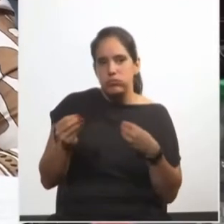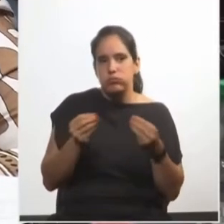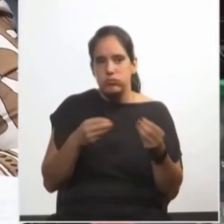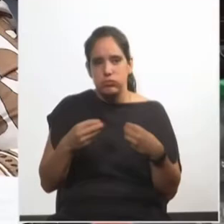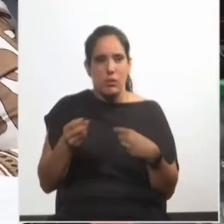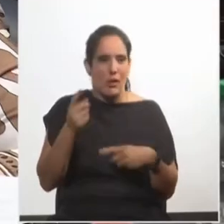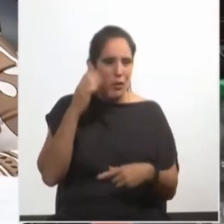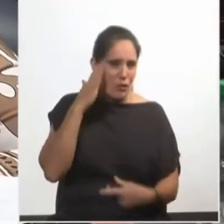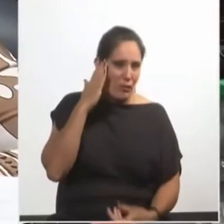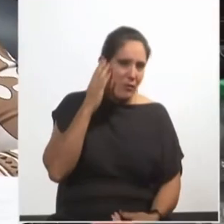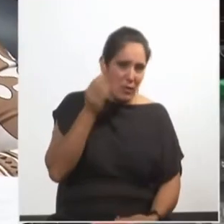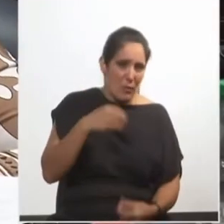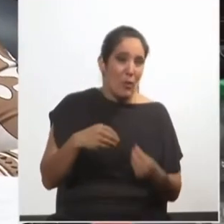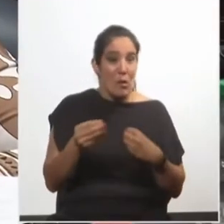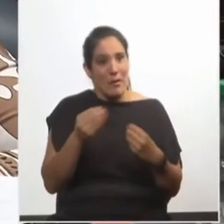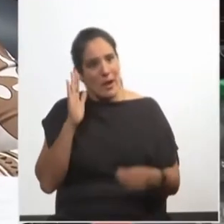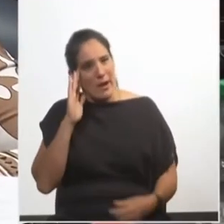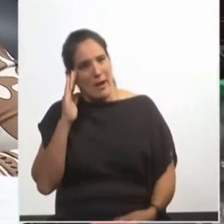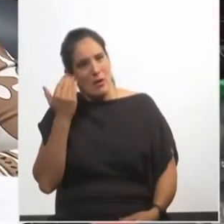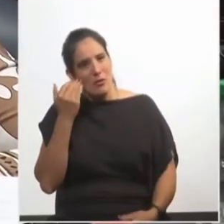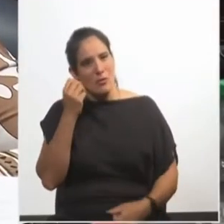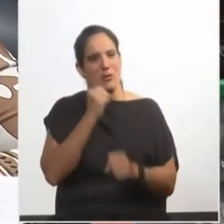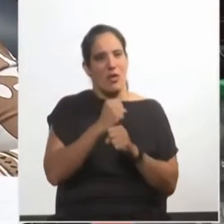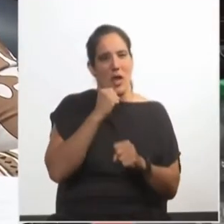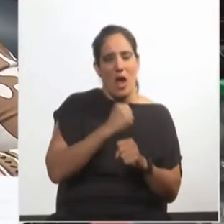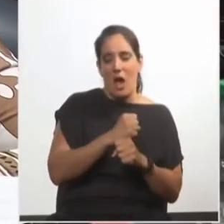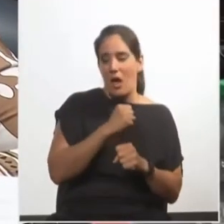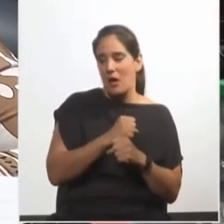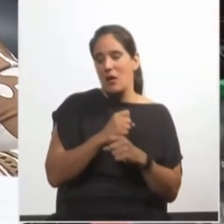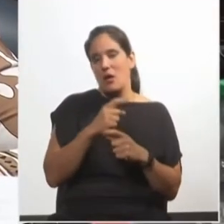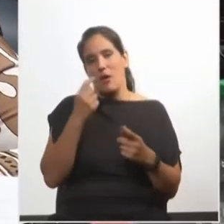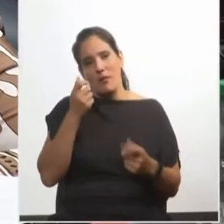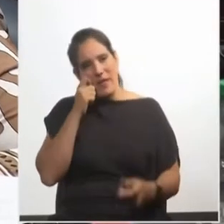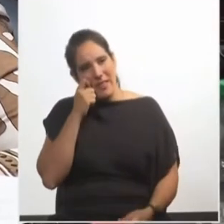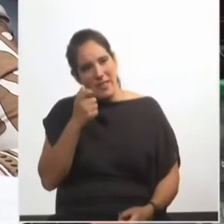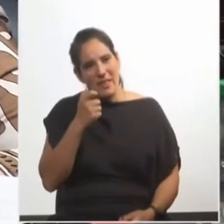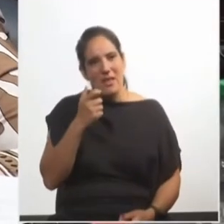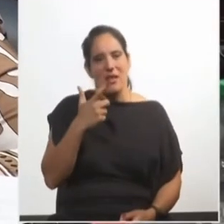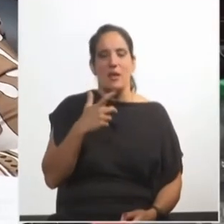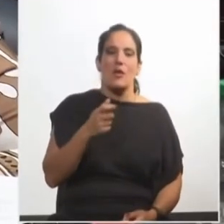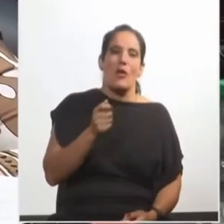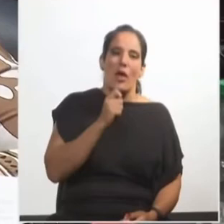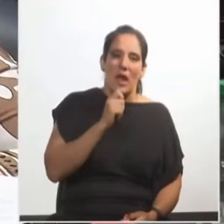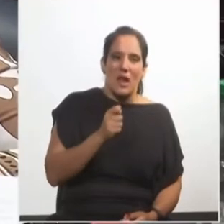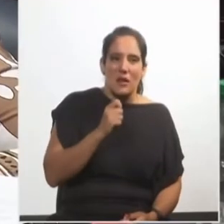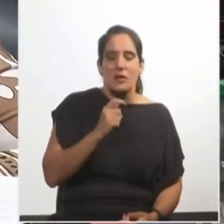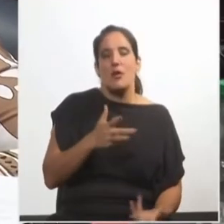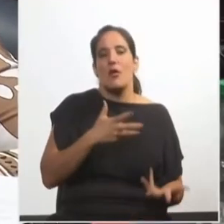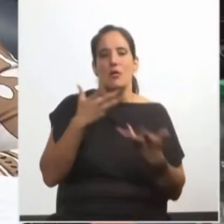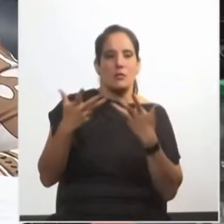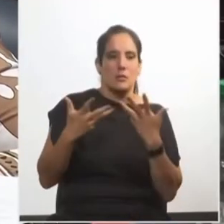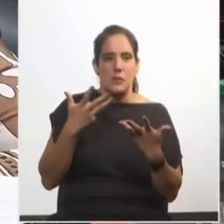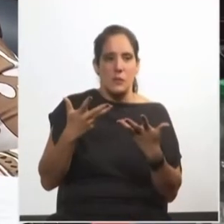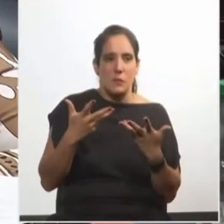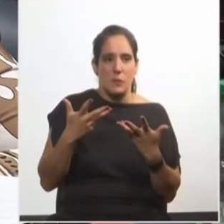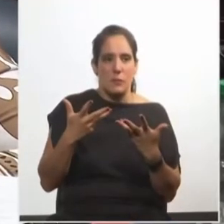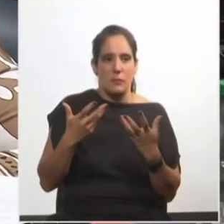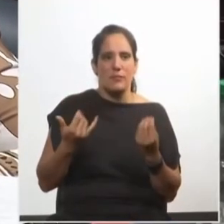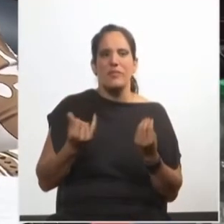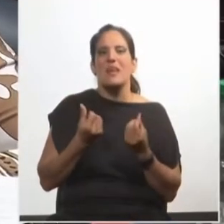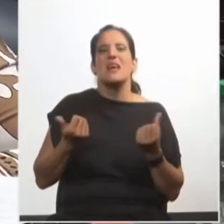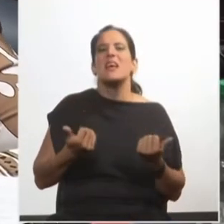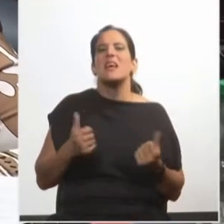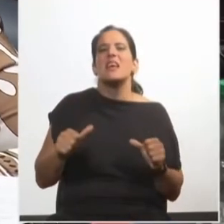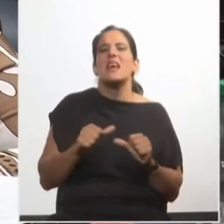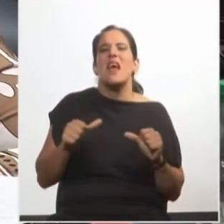los conocemos, de reconocimiento de años, mediante testigos, de declaraciones juradas. ¿Y qué hace